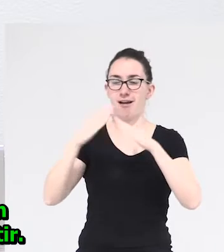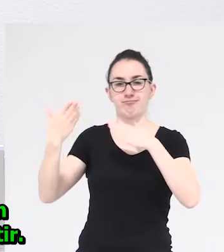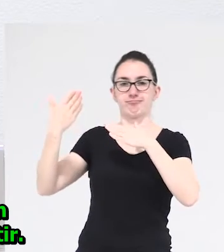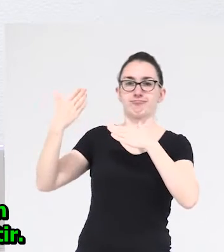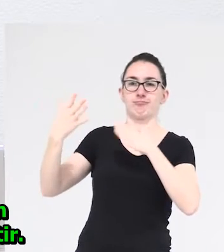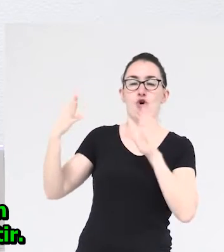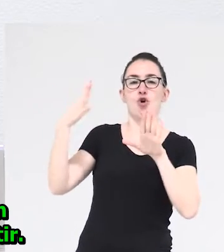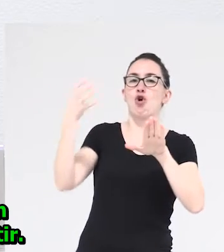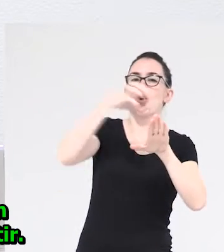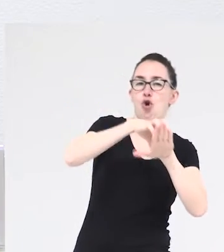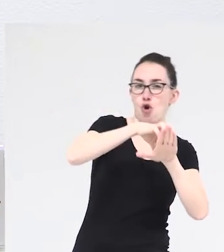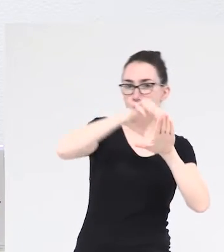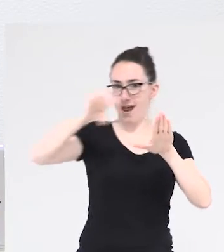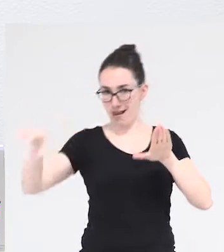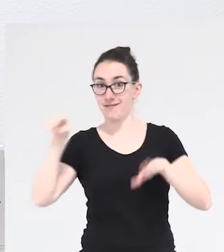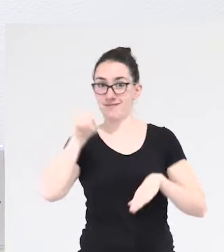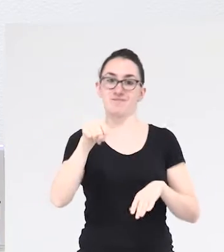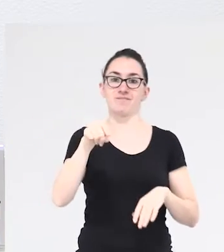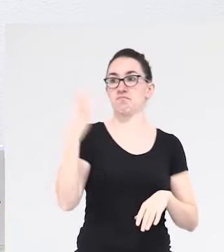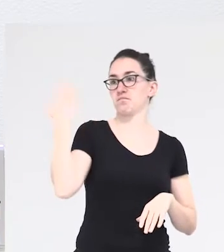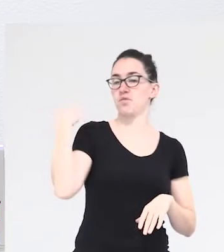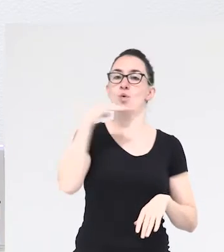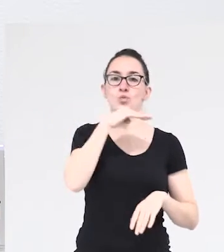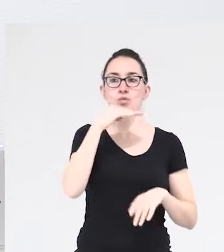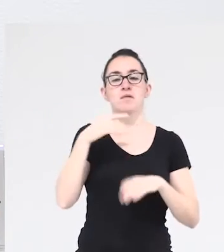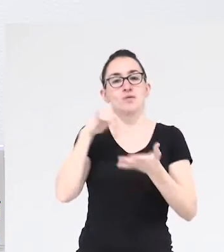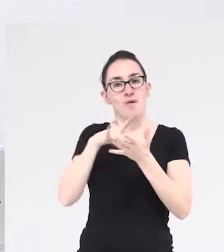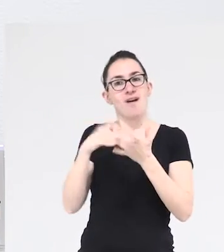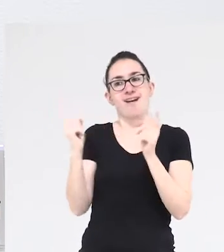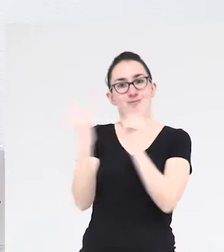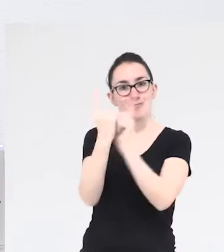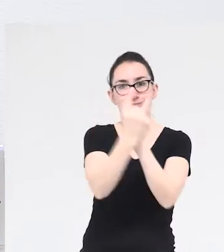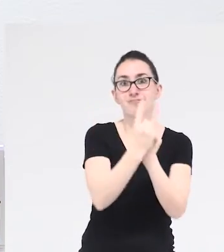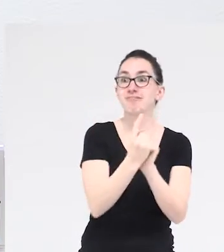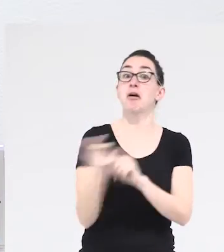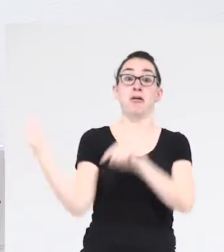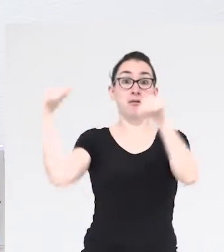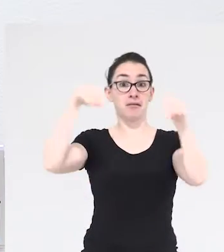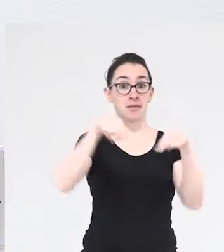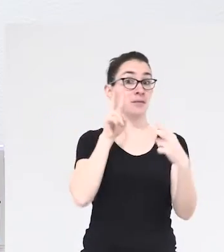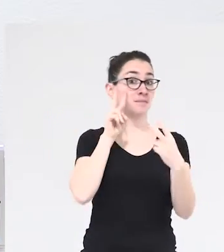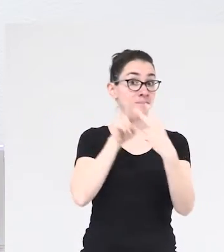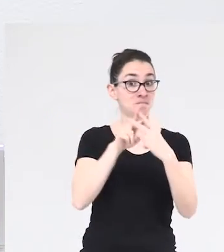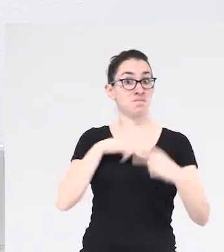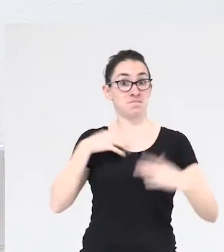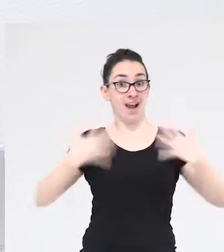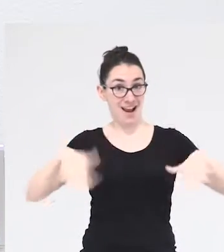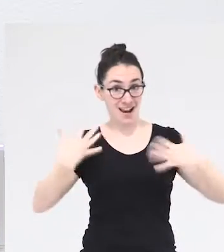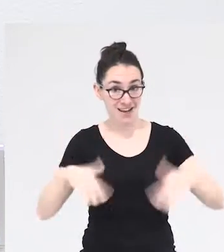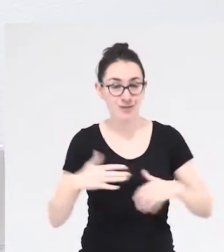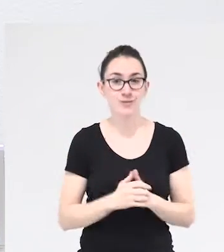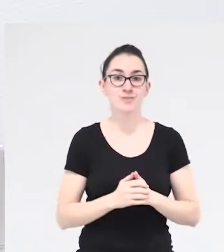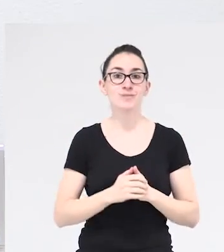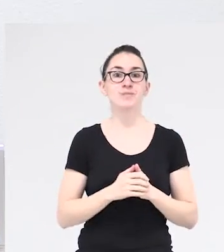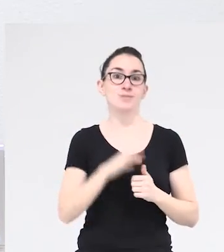pasado también tuvimos la oportunidad de compartir. Entonces es también una alegría para mí que haya entre esta gente, entre estas